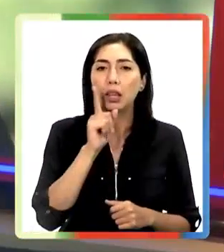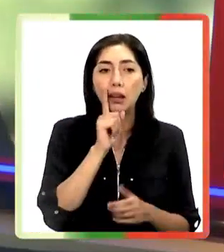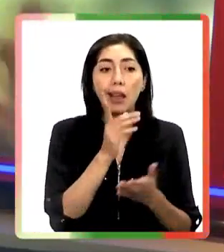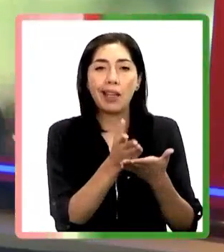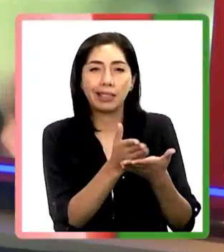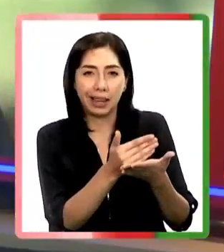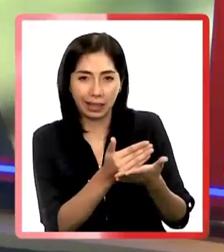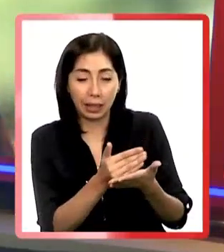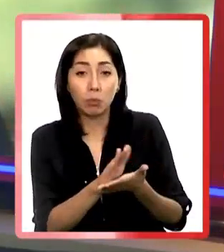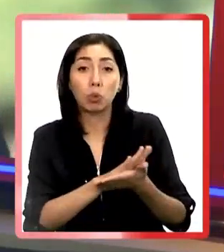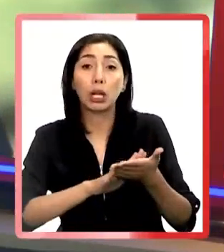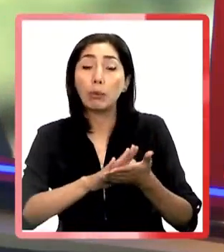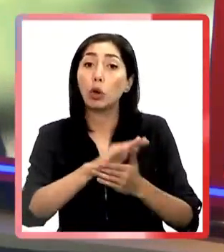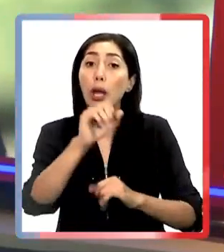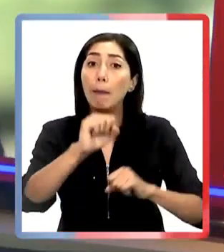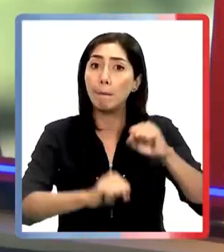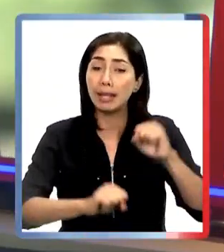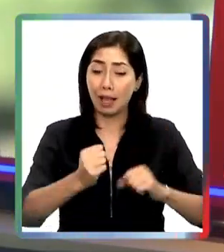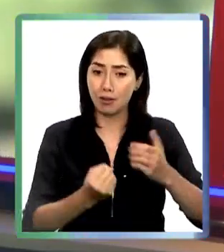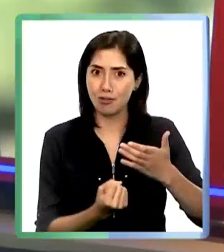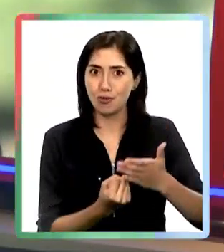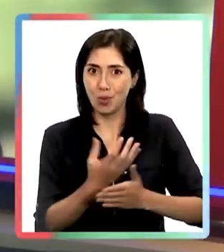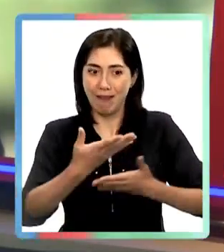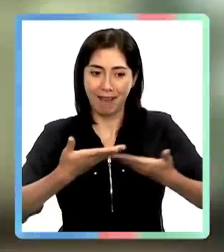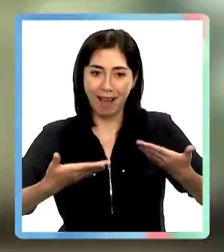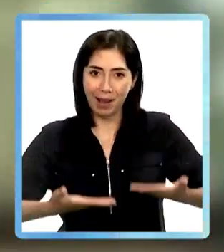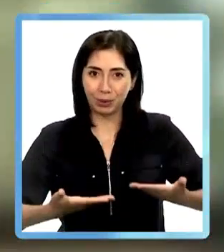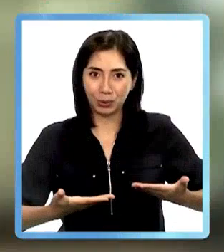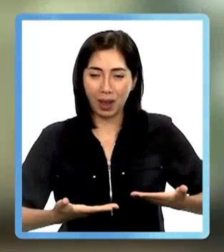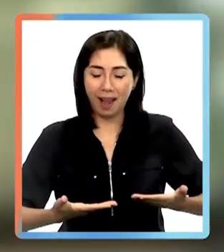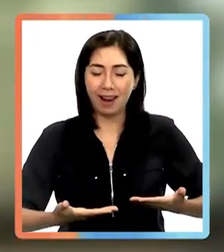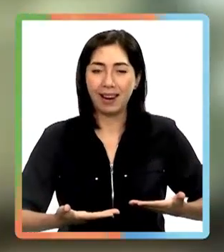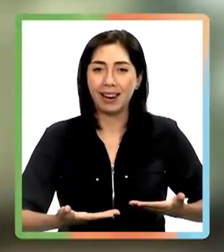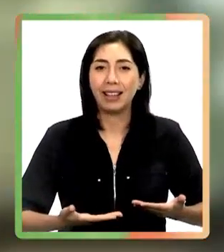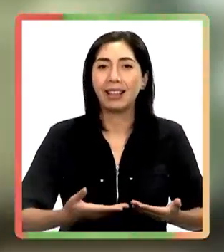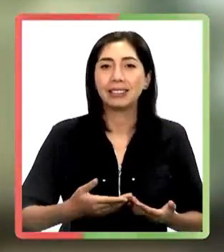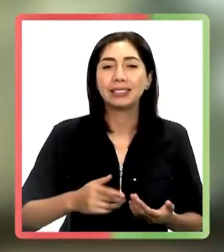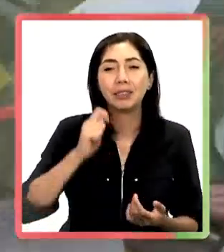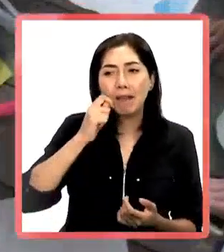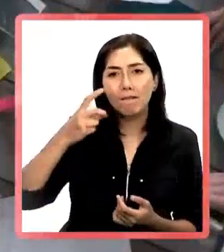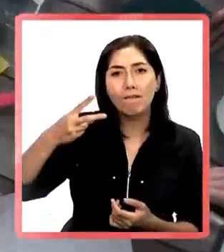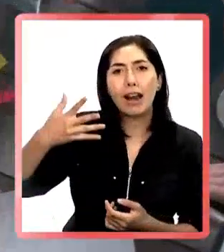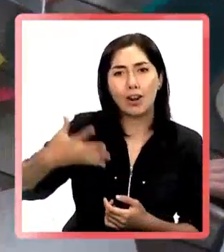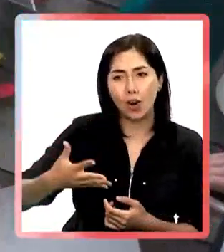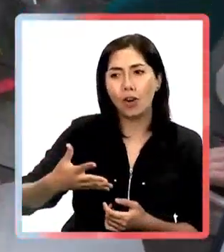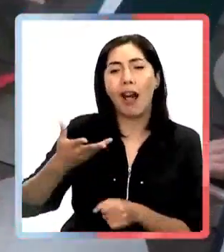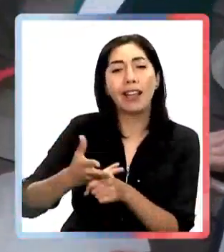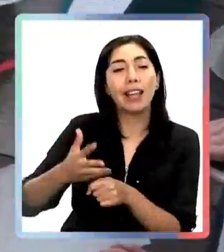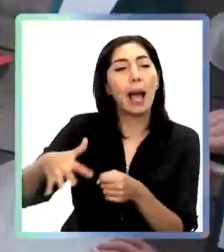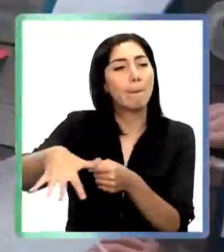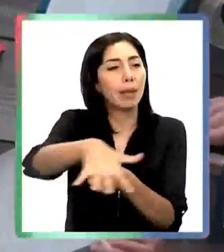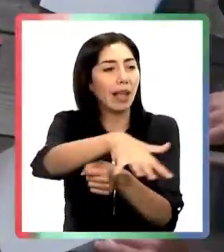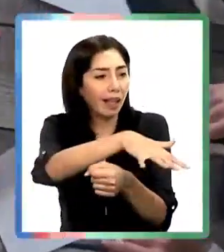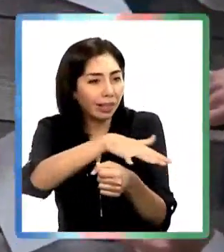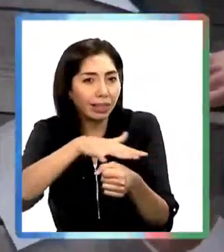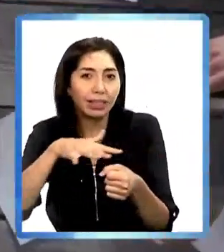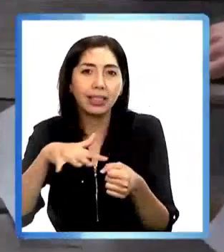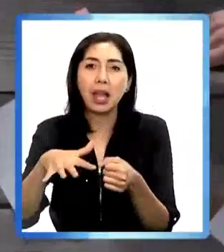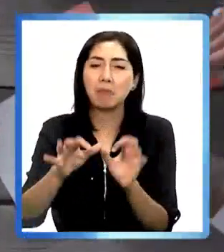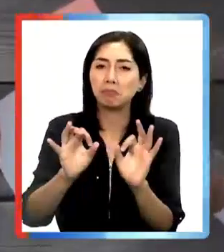estrategias, las empresas nuevas, por ejemplo, empresas más modernas y tecnológicas que valoran esto, generan ambientes